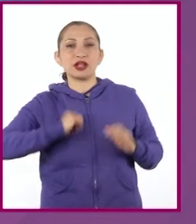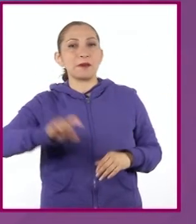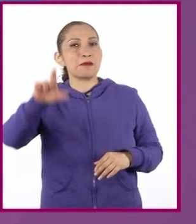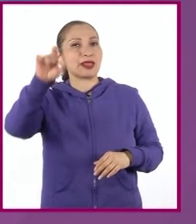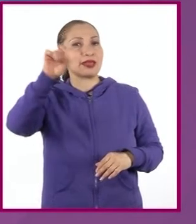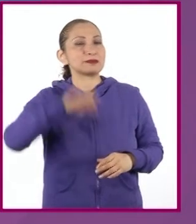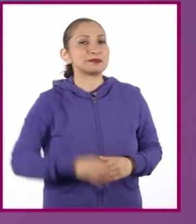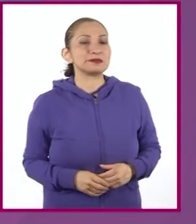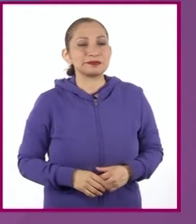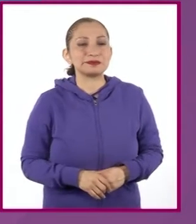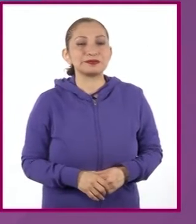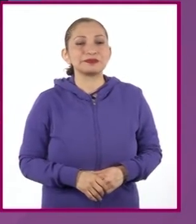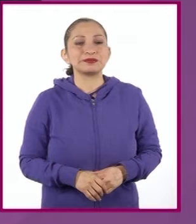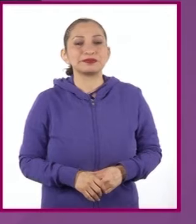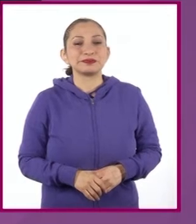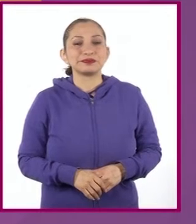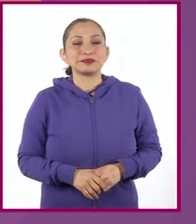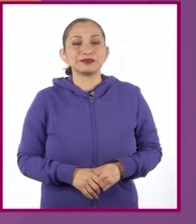XX.